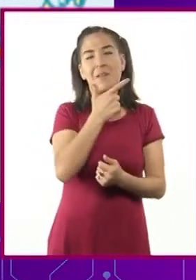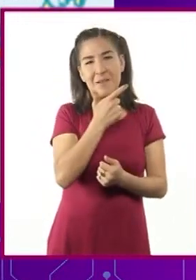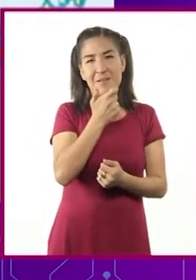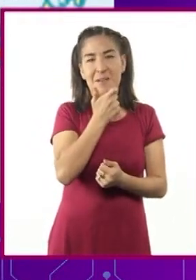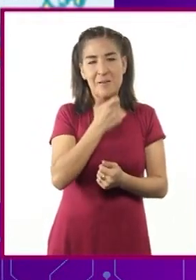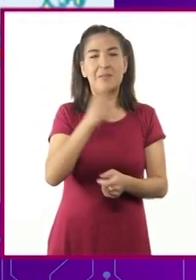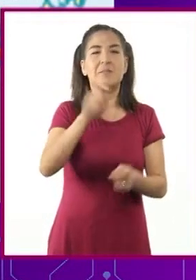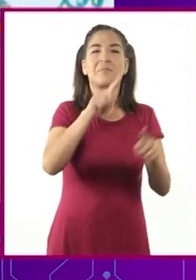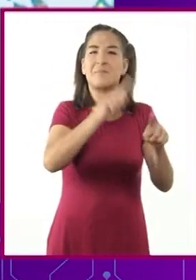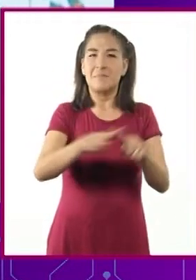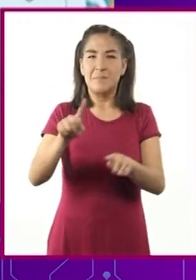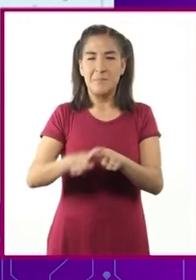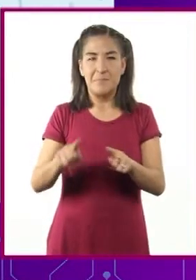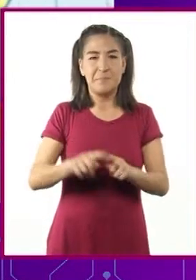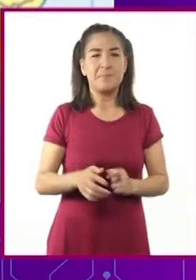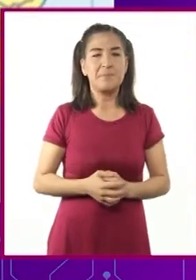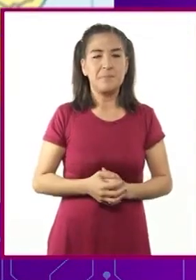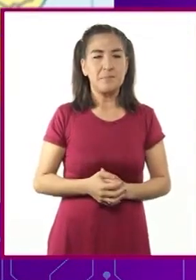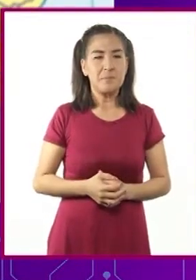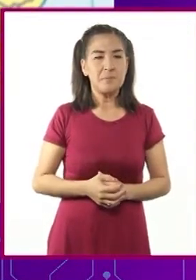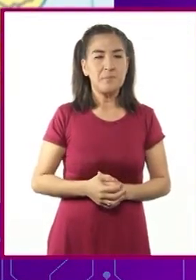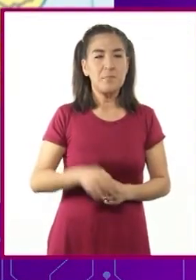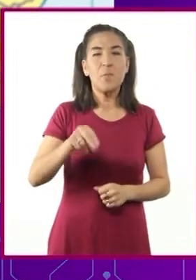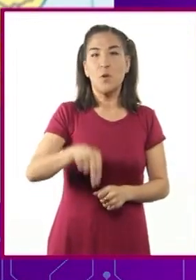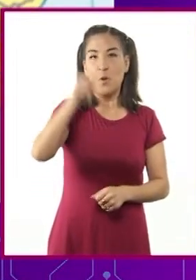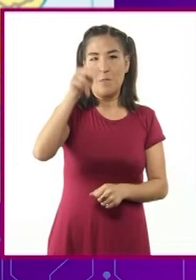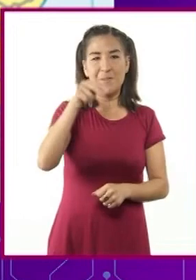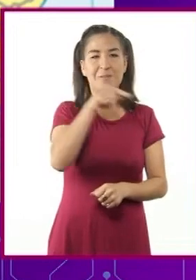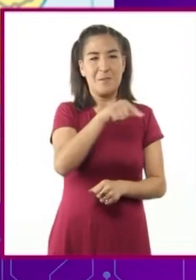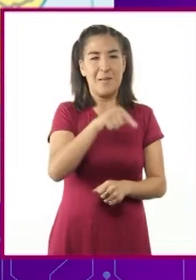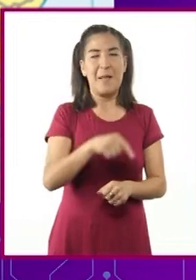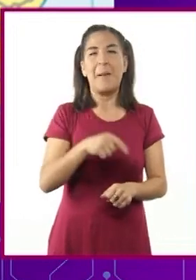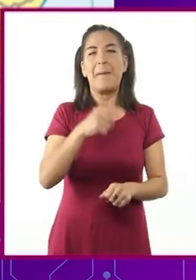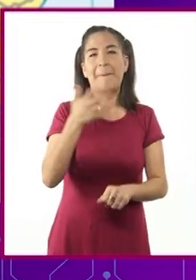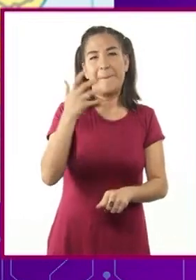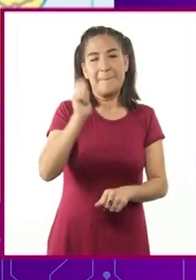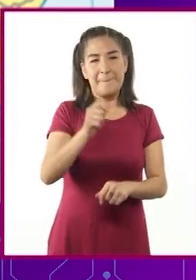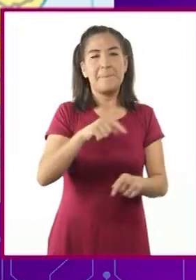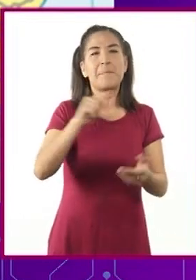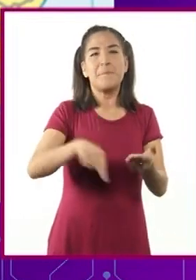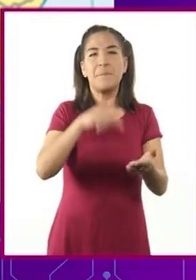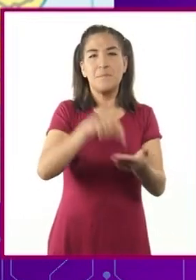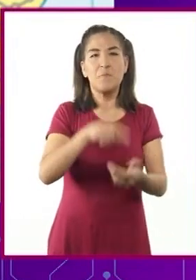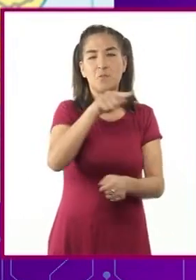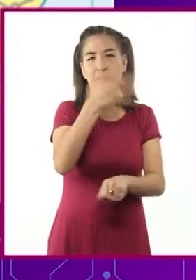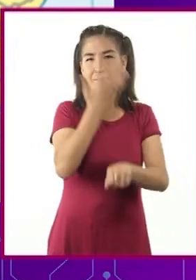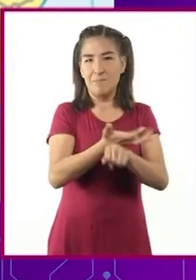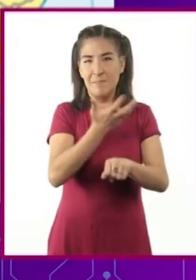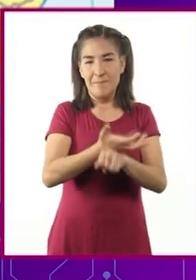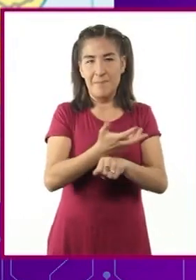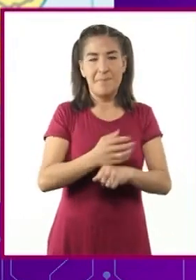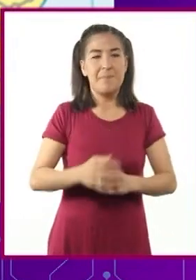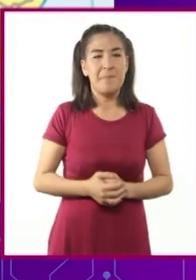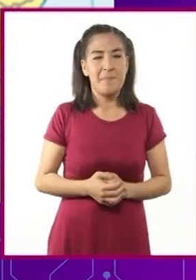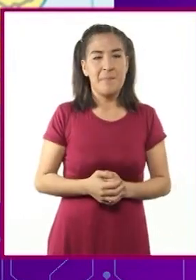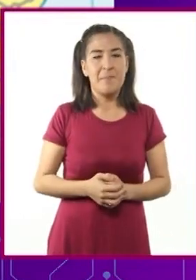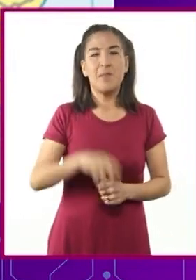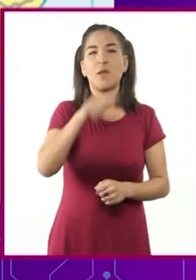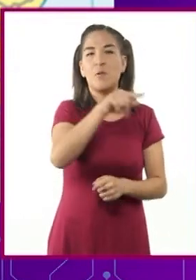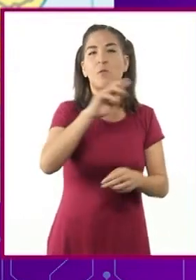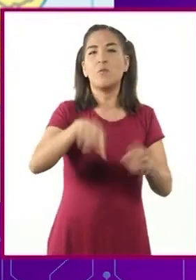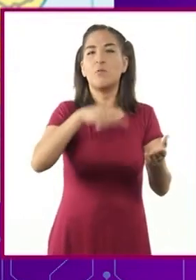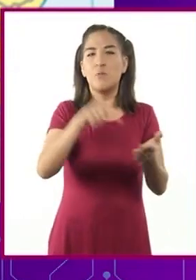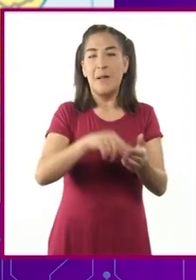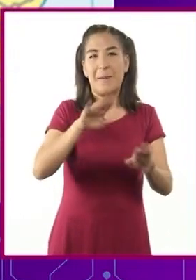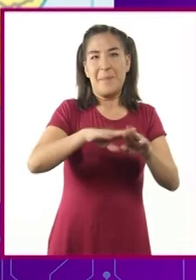Bélgica, entre otros. Norte de América corresponde la costa noreste de Estados Unidos de América, la región de los